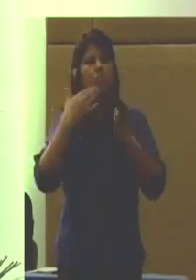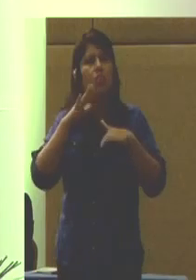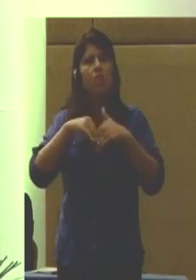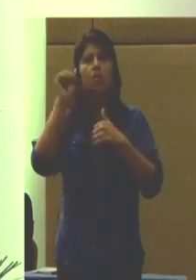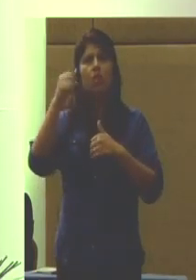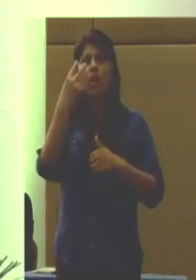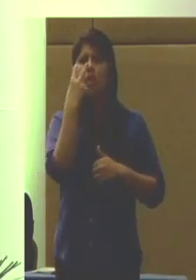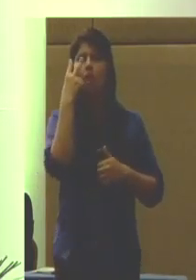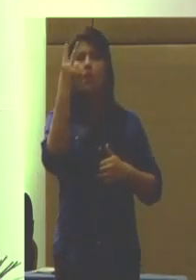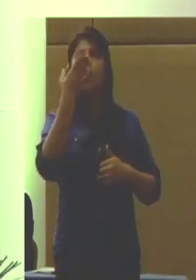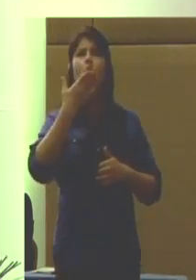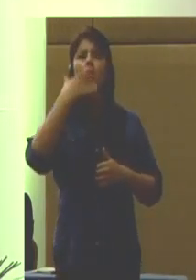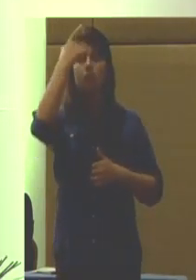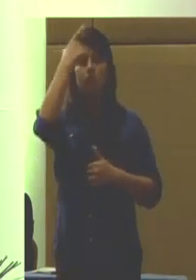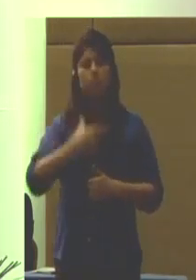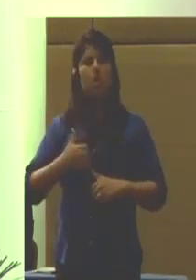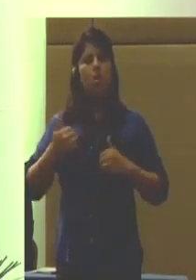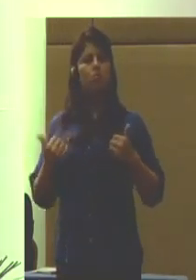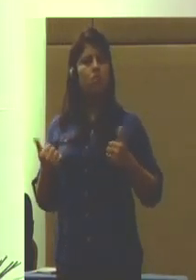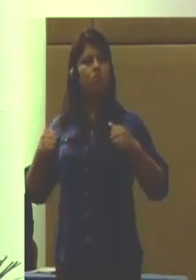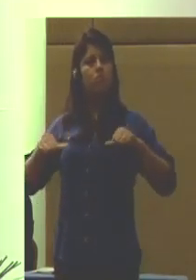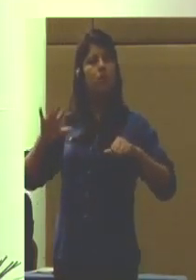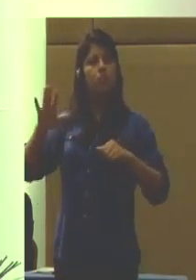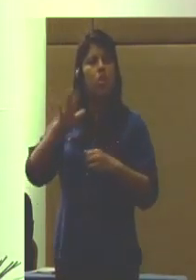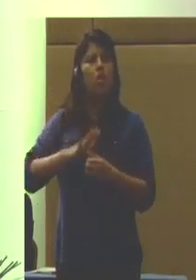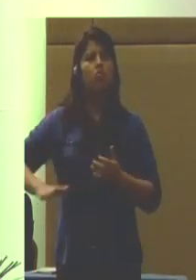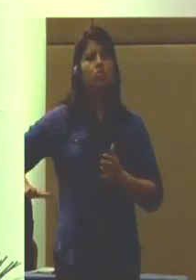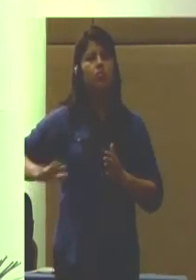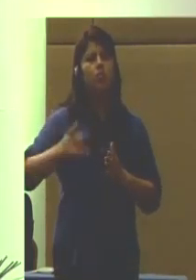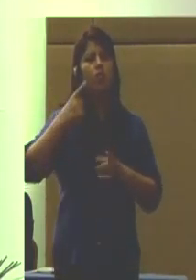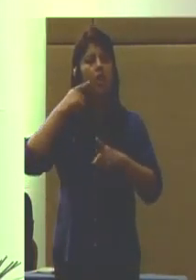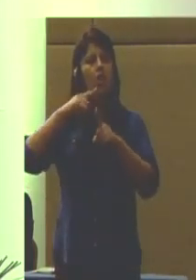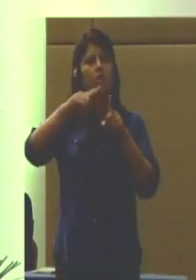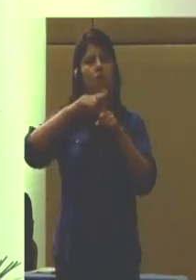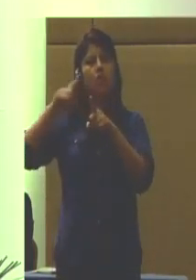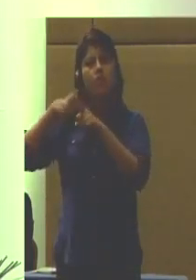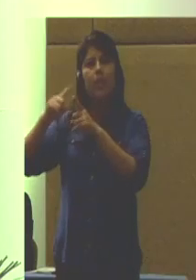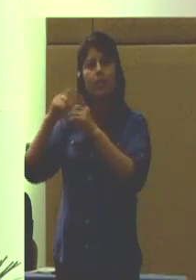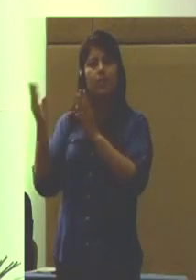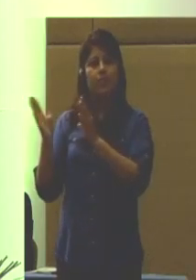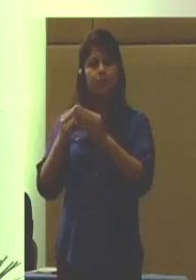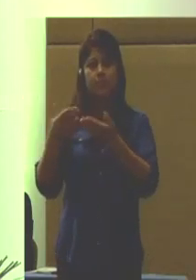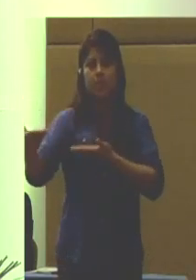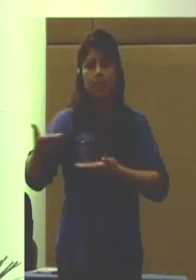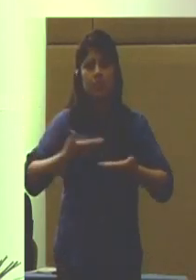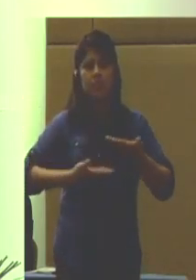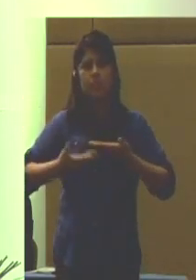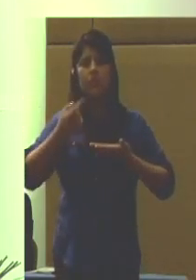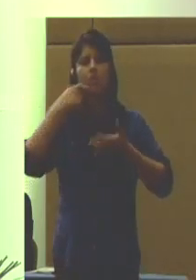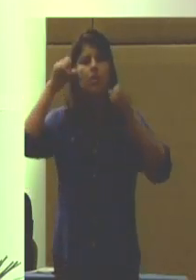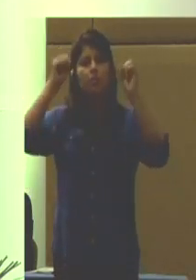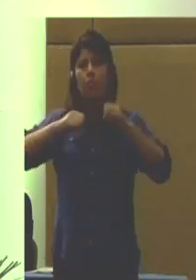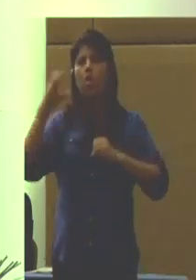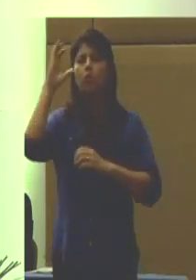se han comportado en su entorno los diferentes eventos, van a tratar de buscar